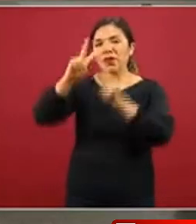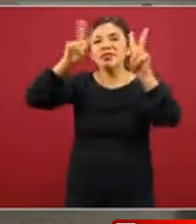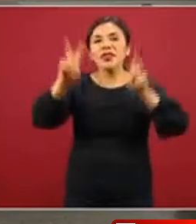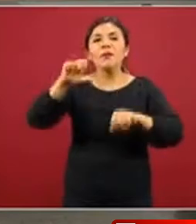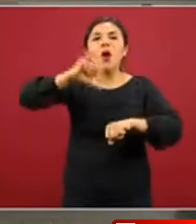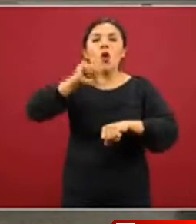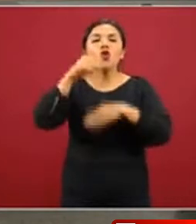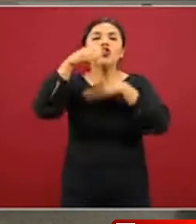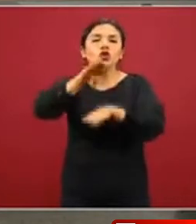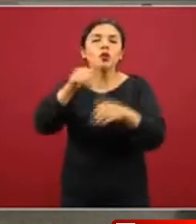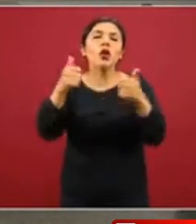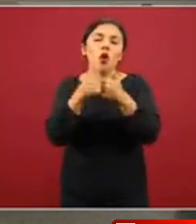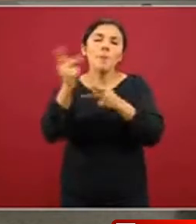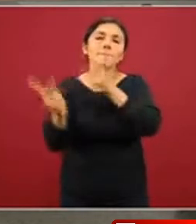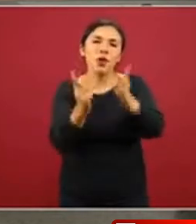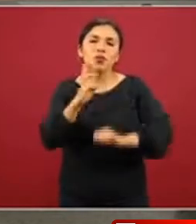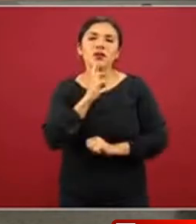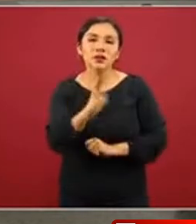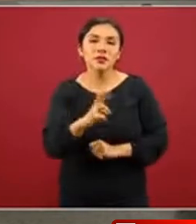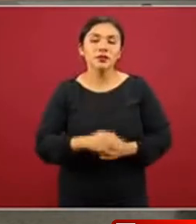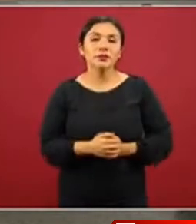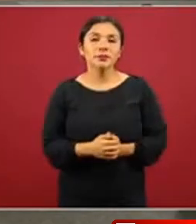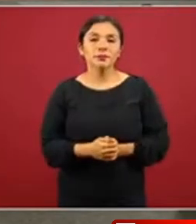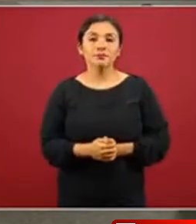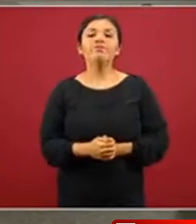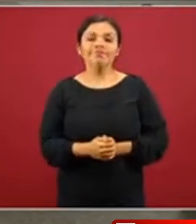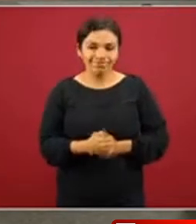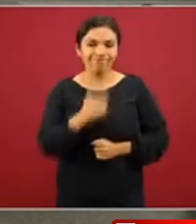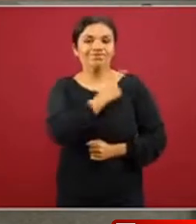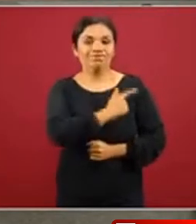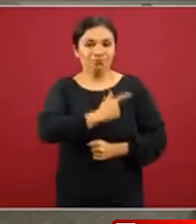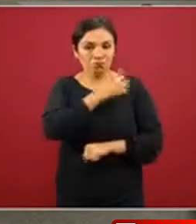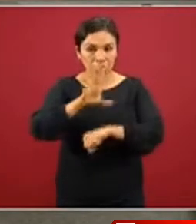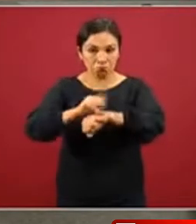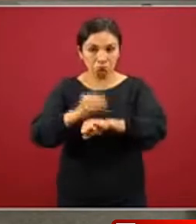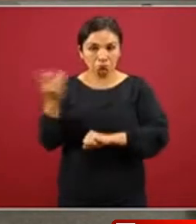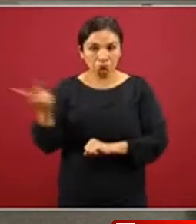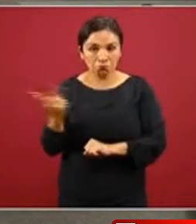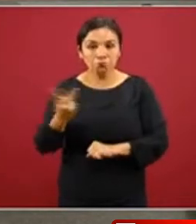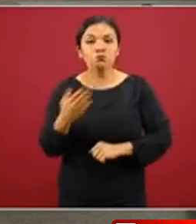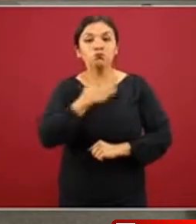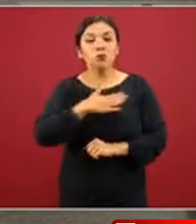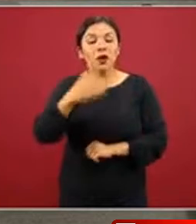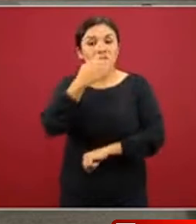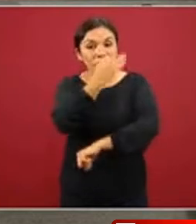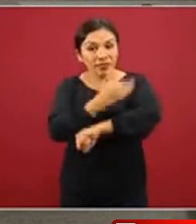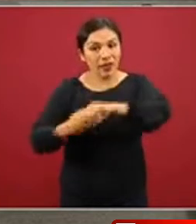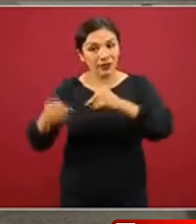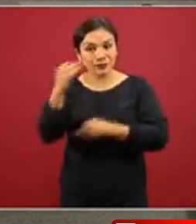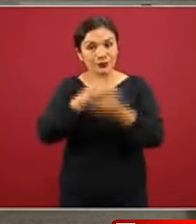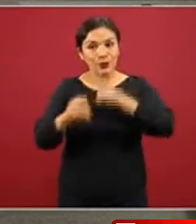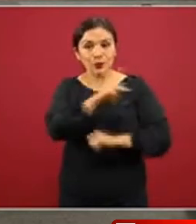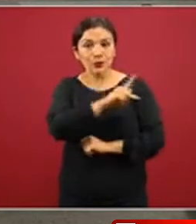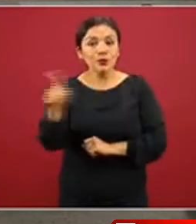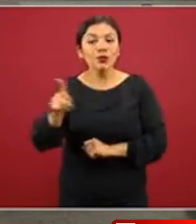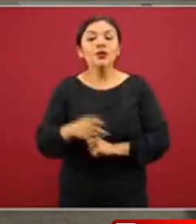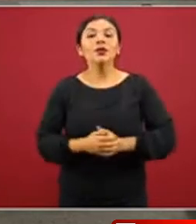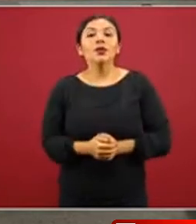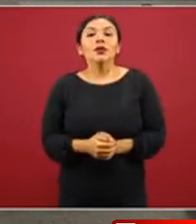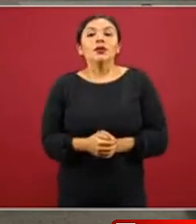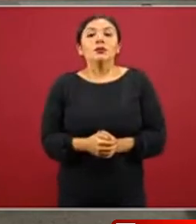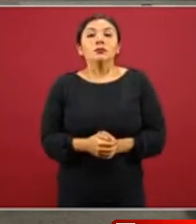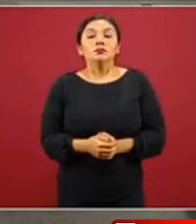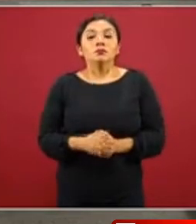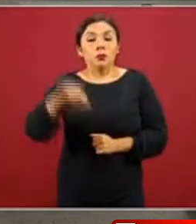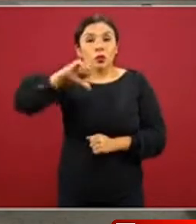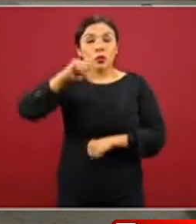a las preguntas y respuestas. Con mucho gusto, con su permiso, señor secretario. Muy buenas tardes a todas y todos. Estamos